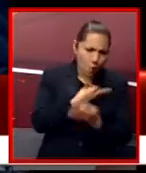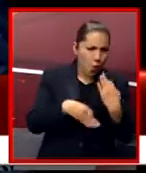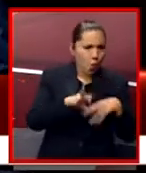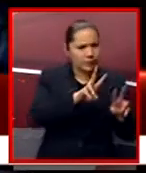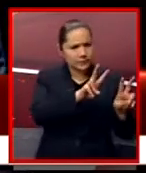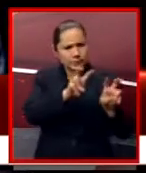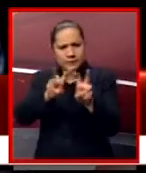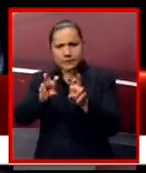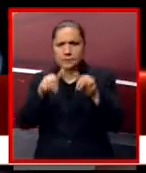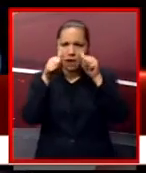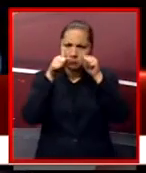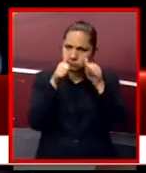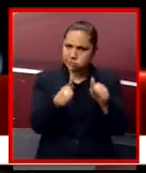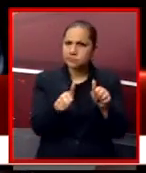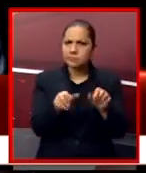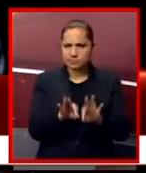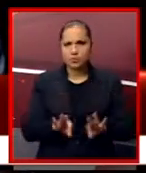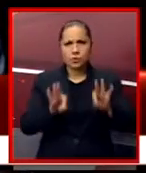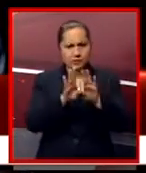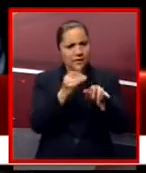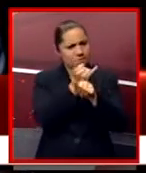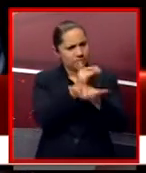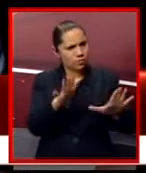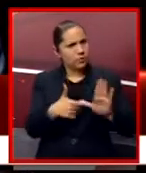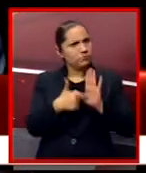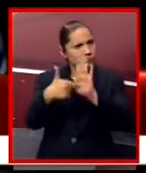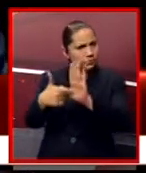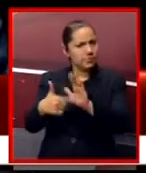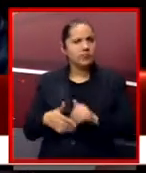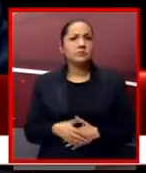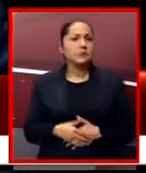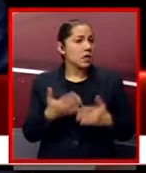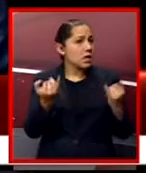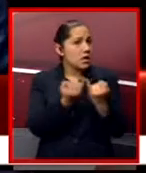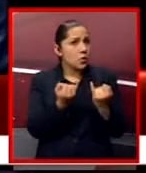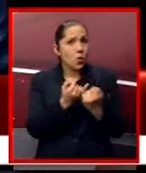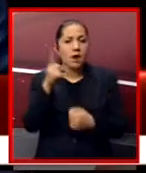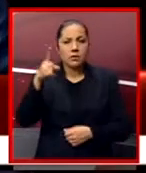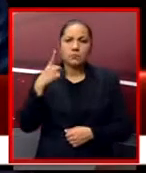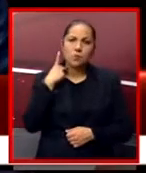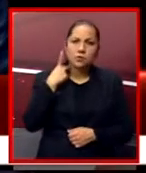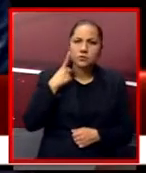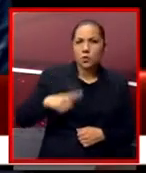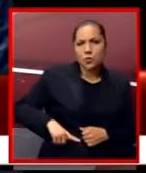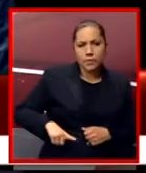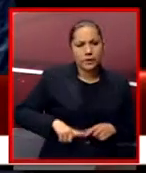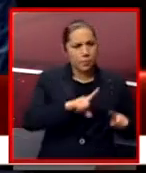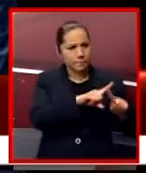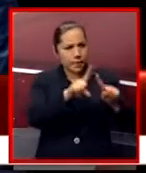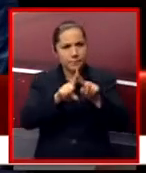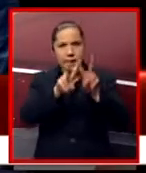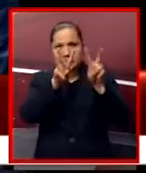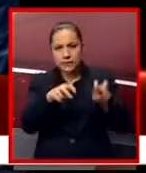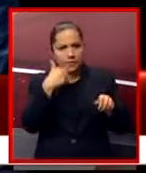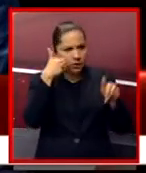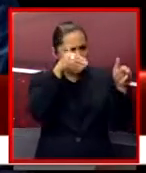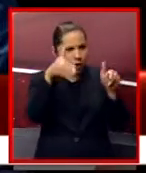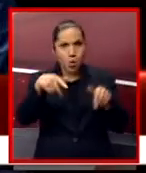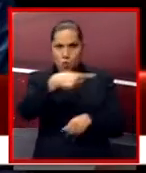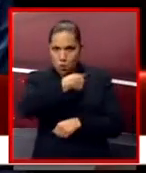En este tenor, al igual que otras fuerzas políticas, en Nueva Alianza presentamos una iniciativa que